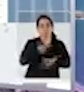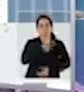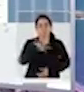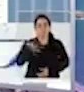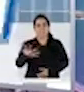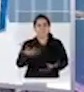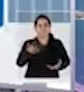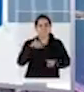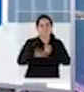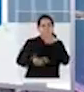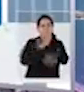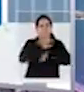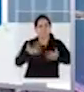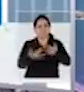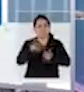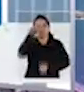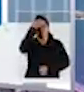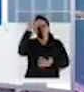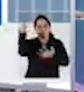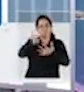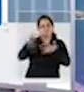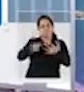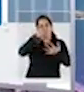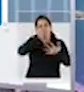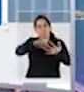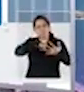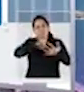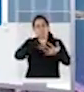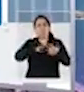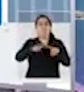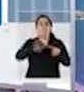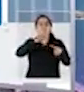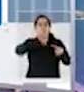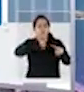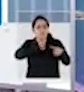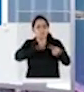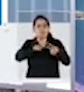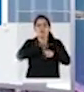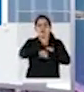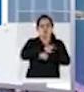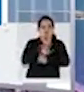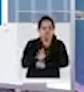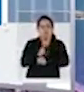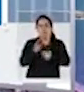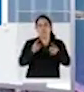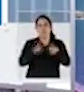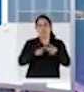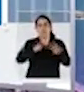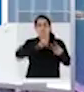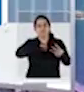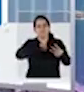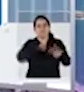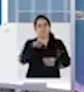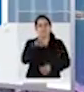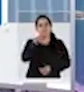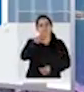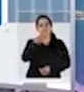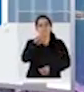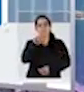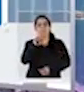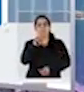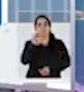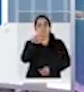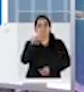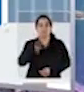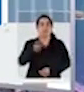gracias a ella, por supuesto, y a todo el esfuerzo de muchas personas, de todos los equipos de salud, que estamos acá vivos, ¿ya? Sí. Entonces, la